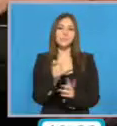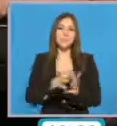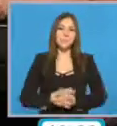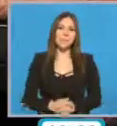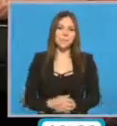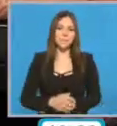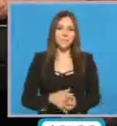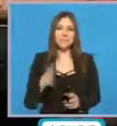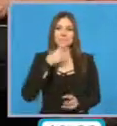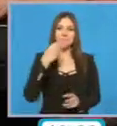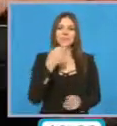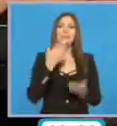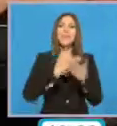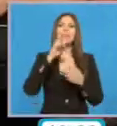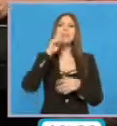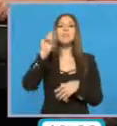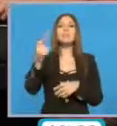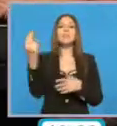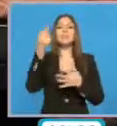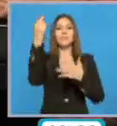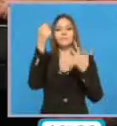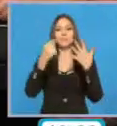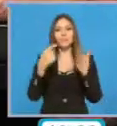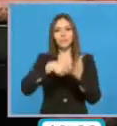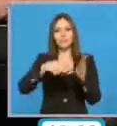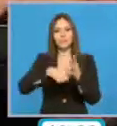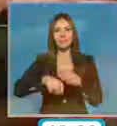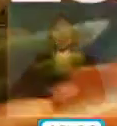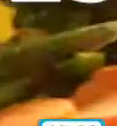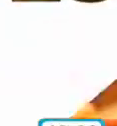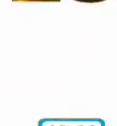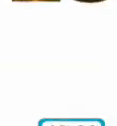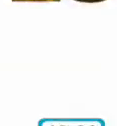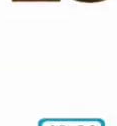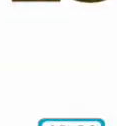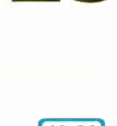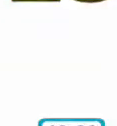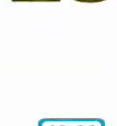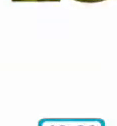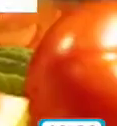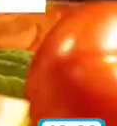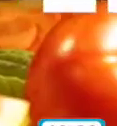bien, perfecto. Entonces vamos a ver a continuación los ingredientes.